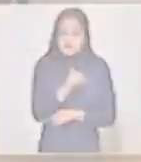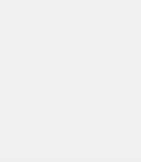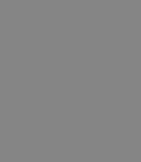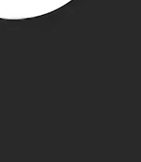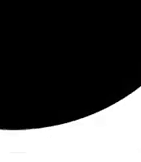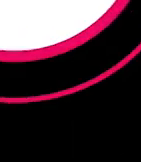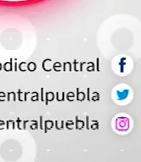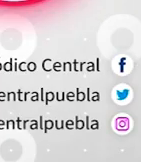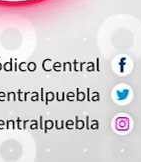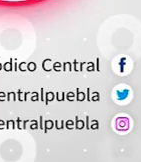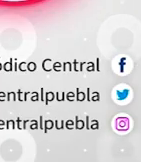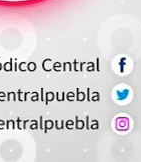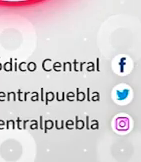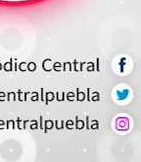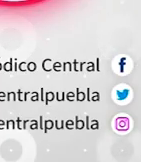revisiones